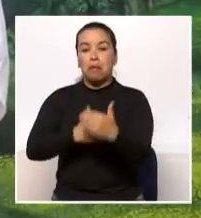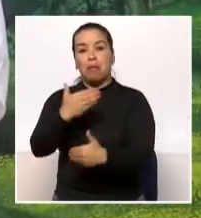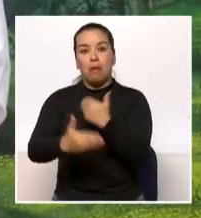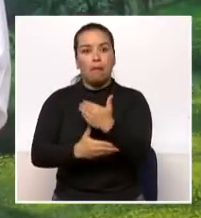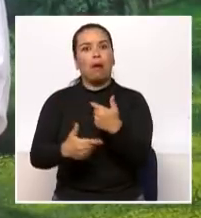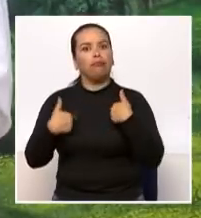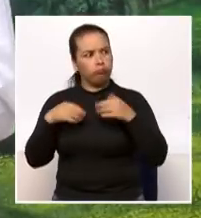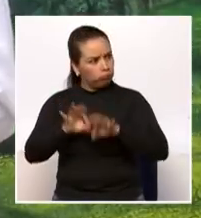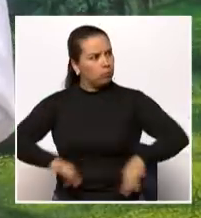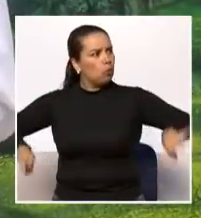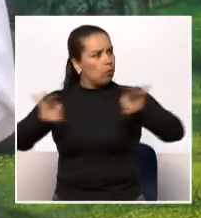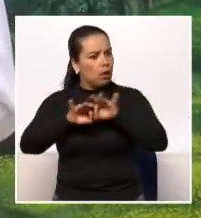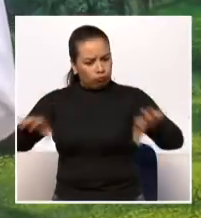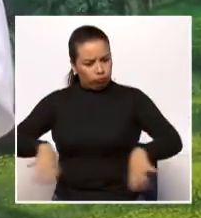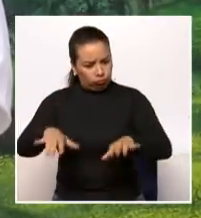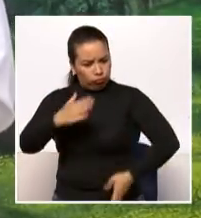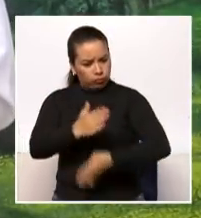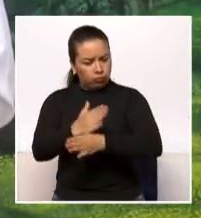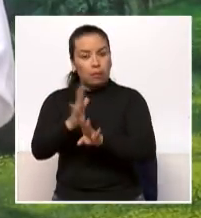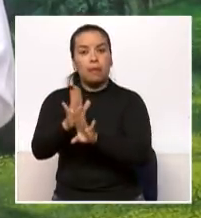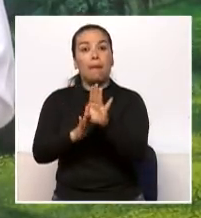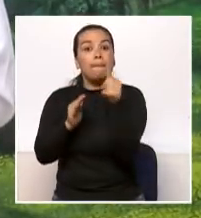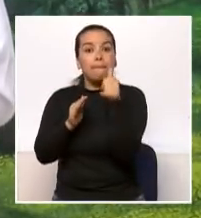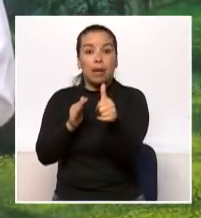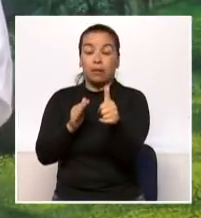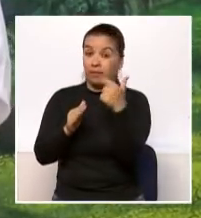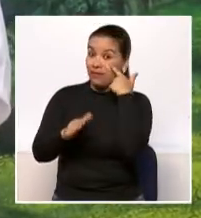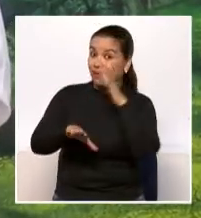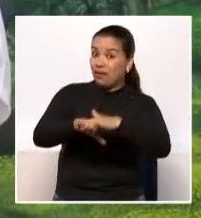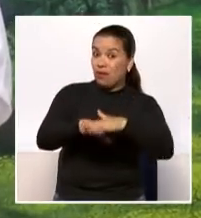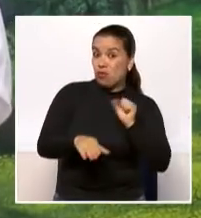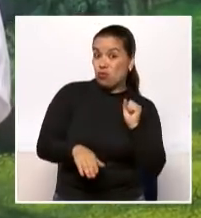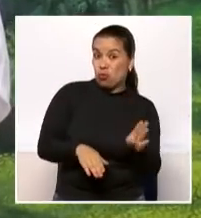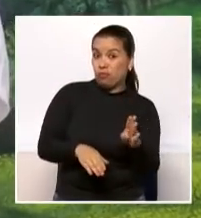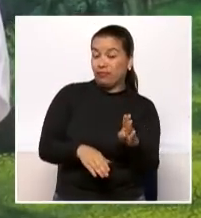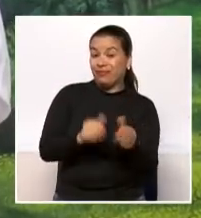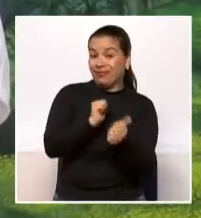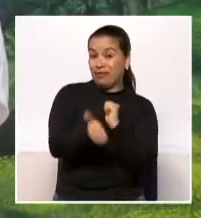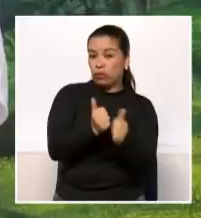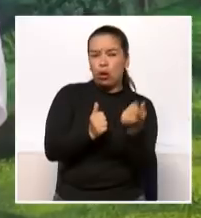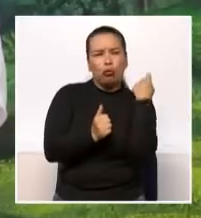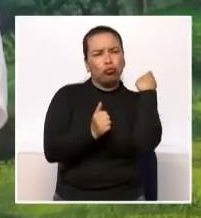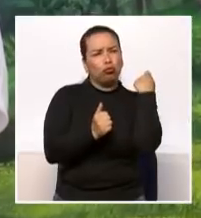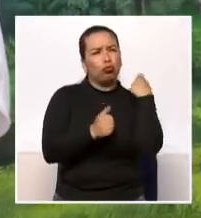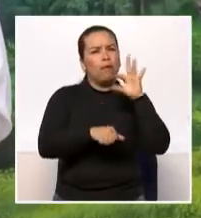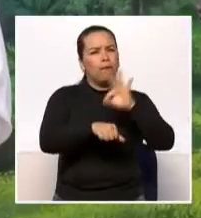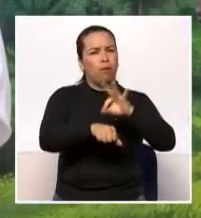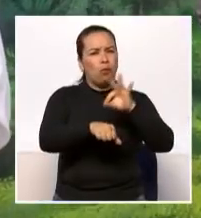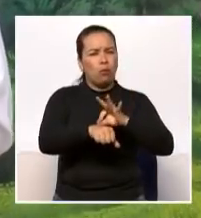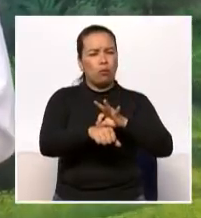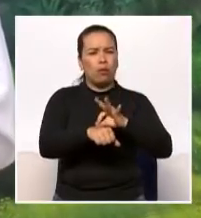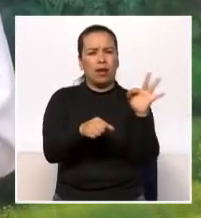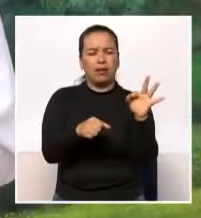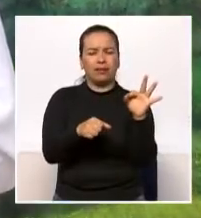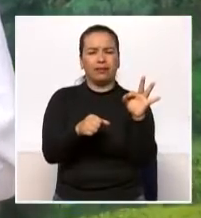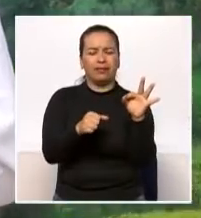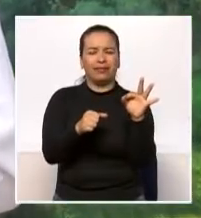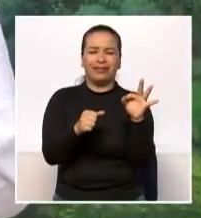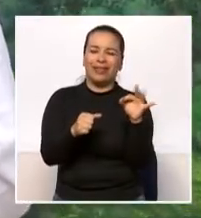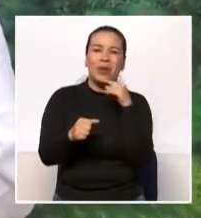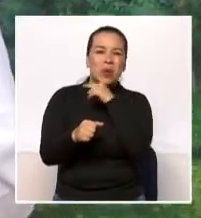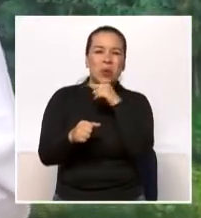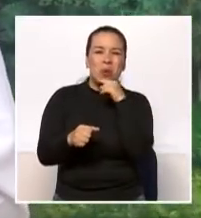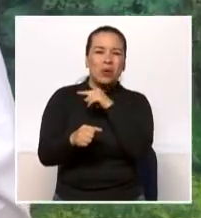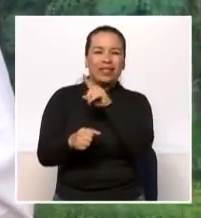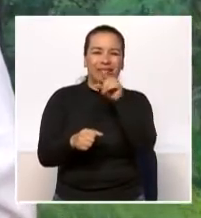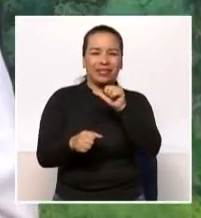vertiente importante. Ahora último, mira que todos los clubes deportivos, hace poco estuve en la Fundación Santa Fe en Bogotá, hace 2 semanas